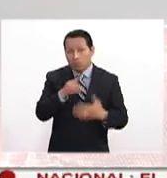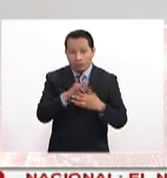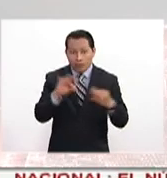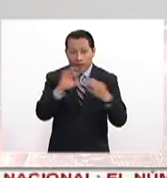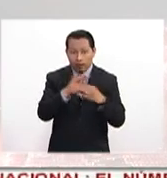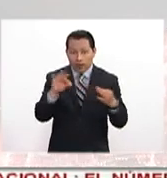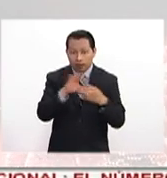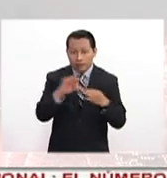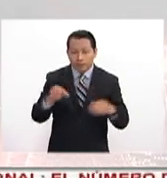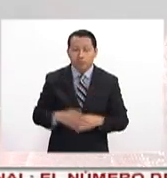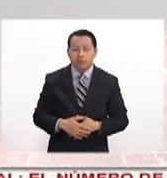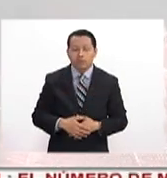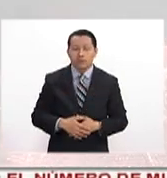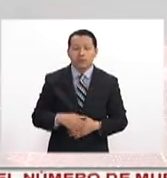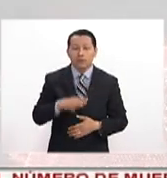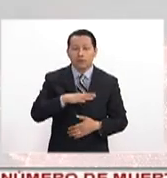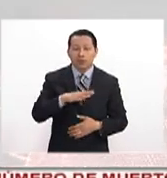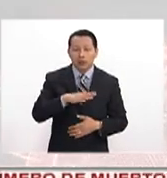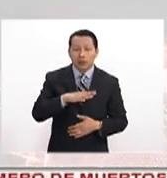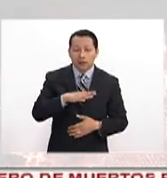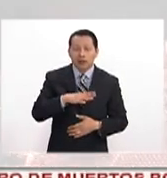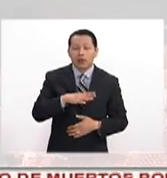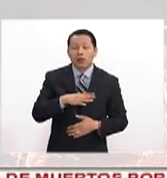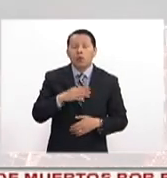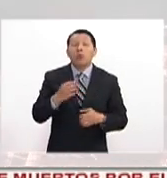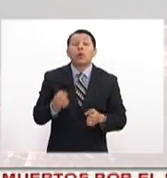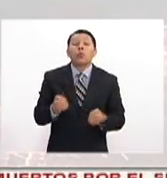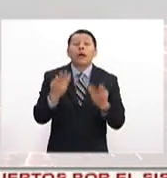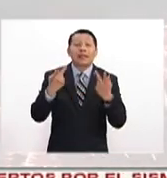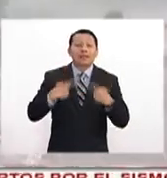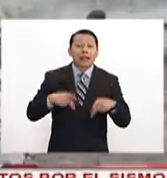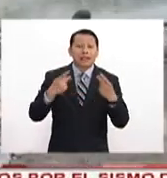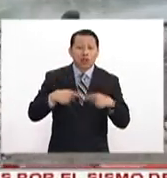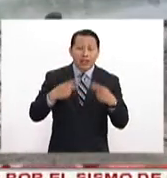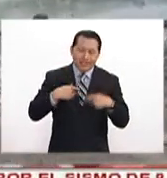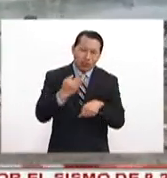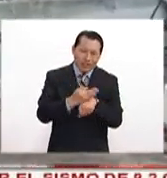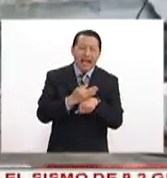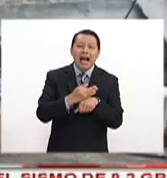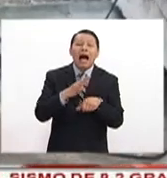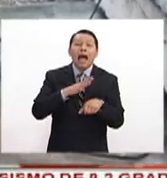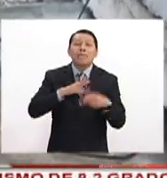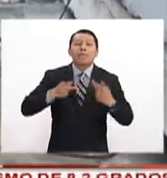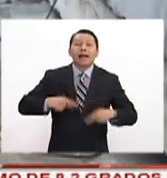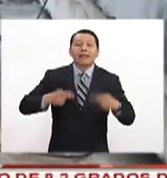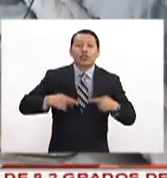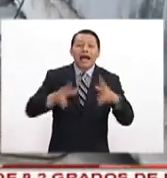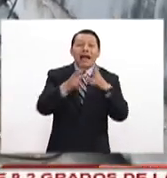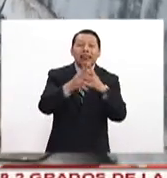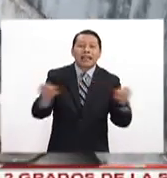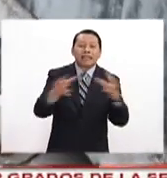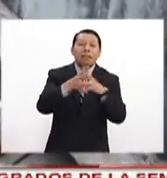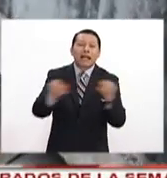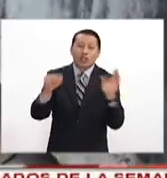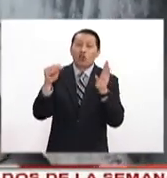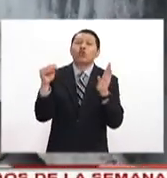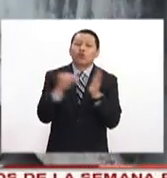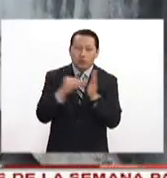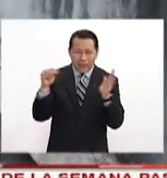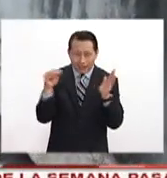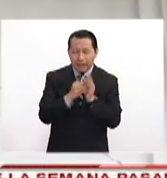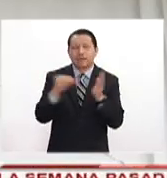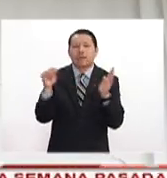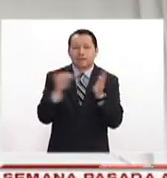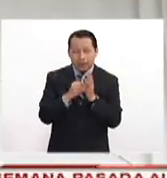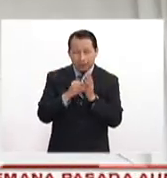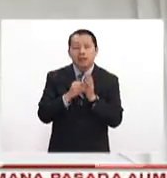sí, el número es incierto todavía, el número de desaparecidos. El gobierno del estado no maneja un número exacto de personas que